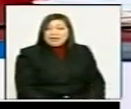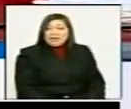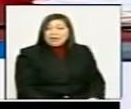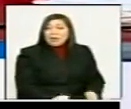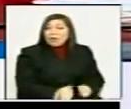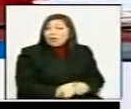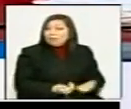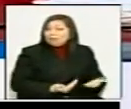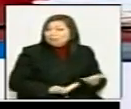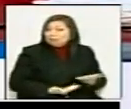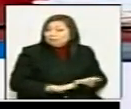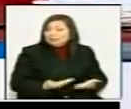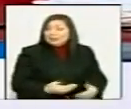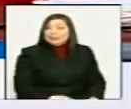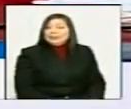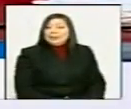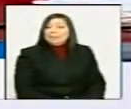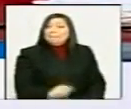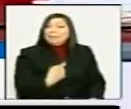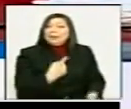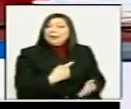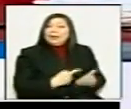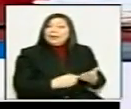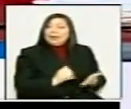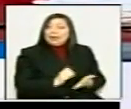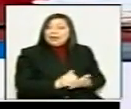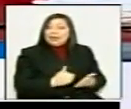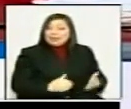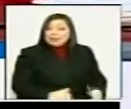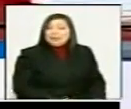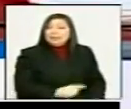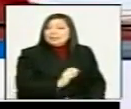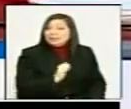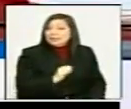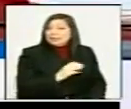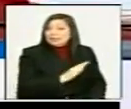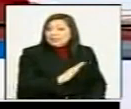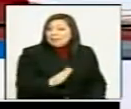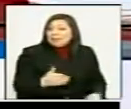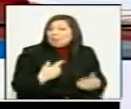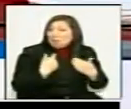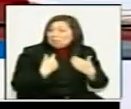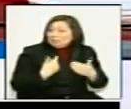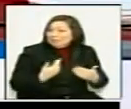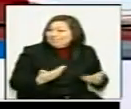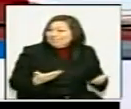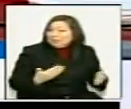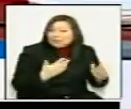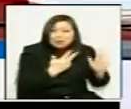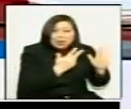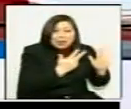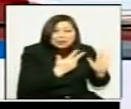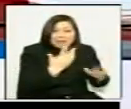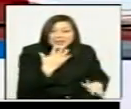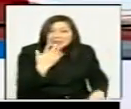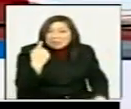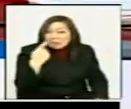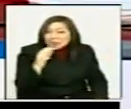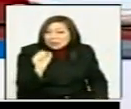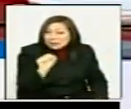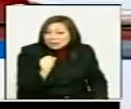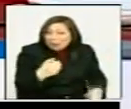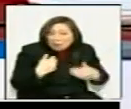el que habla para que, según ellos, pierdan 85 millones de